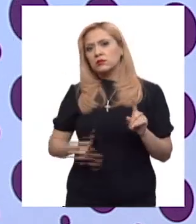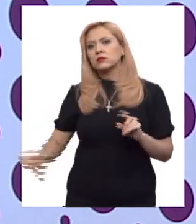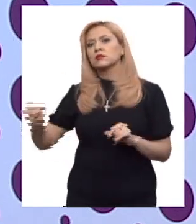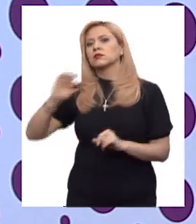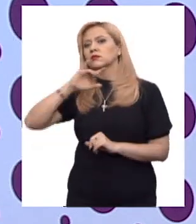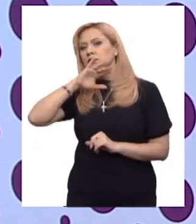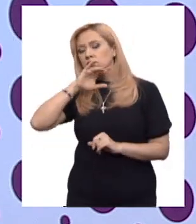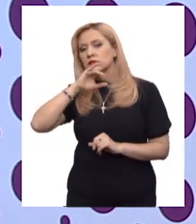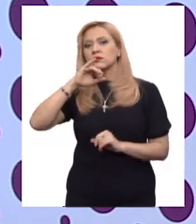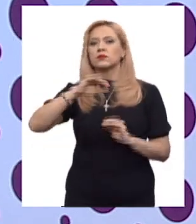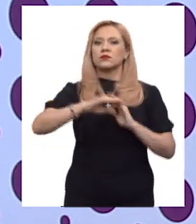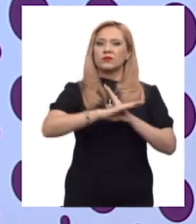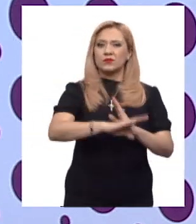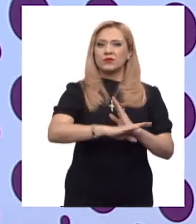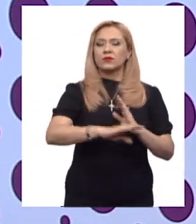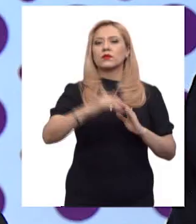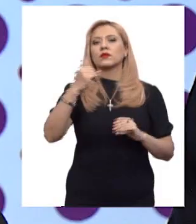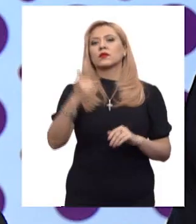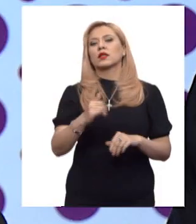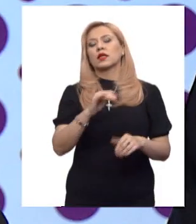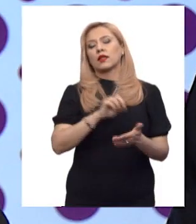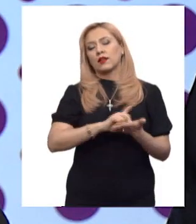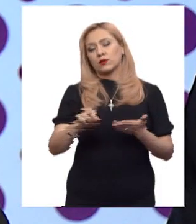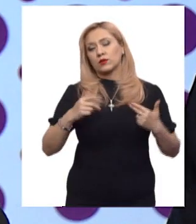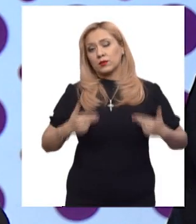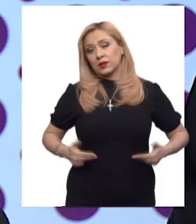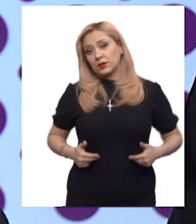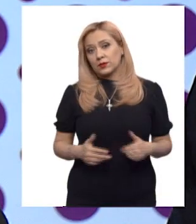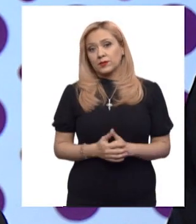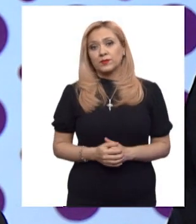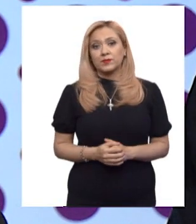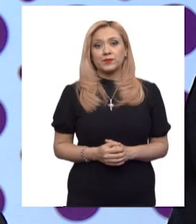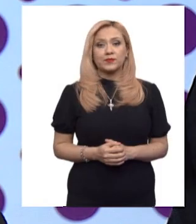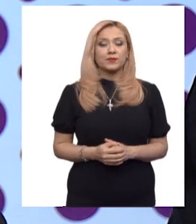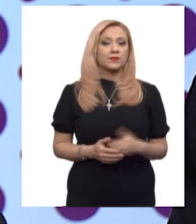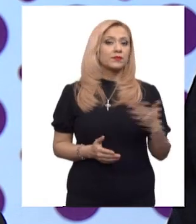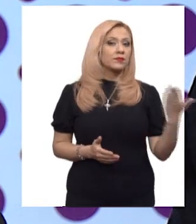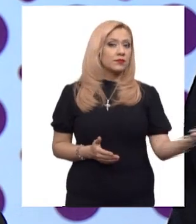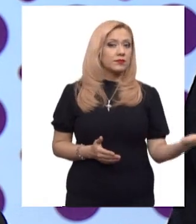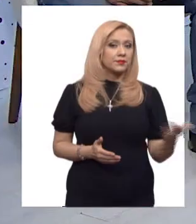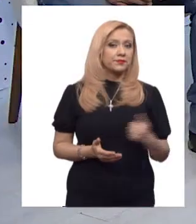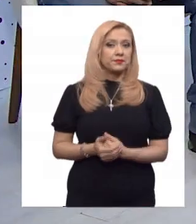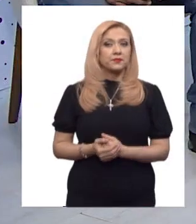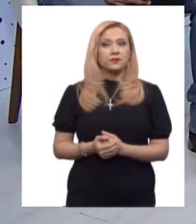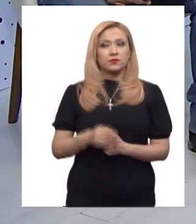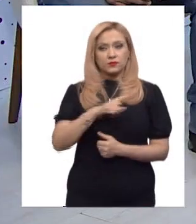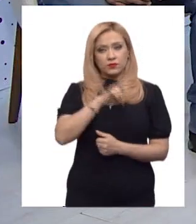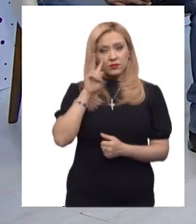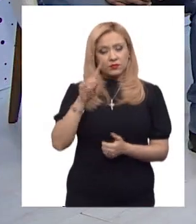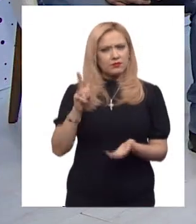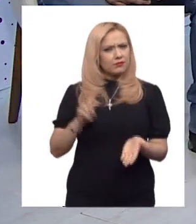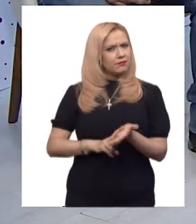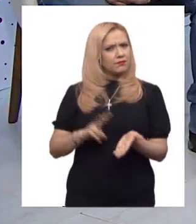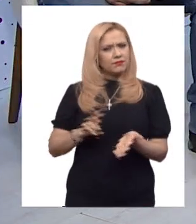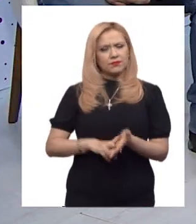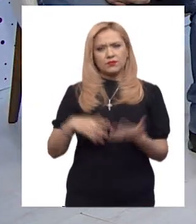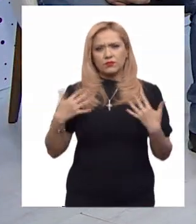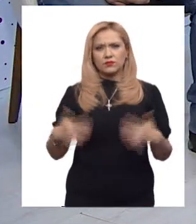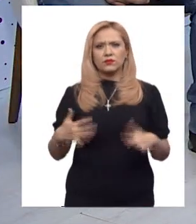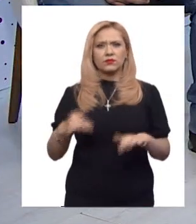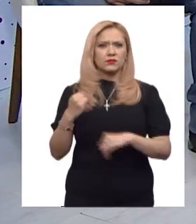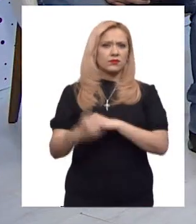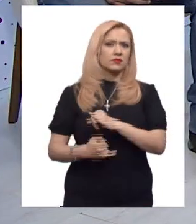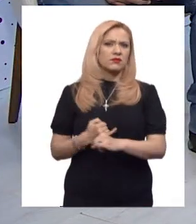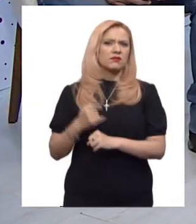como de los sistemas de protección a derechos humanos. Isa, ¿hay alguna práctica internacional que consideres valiosa que deberíamos de tomar en